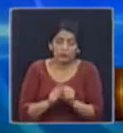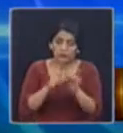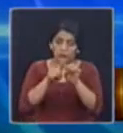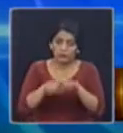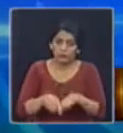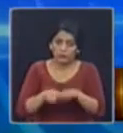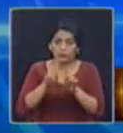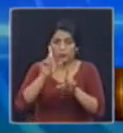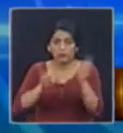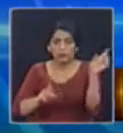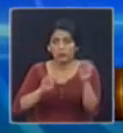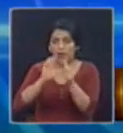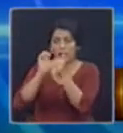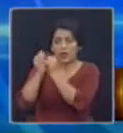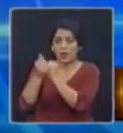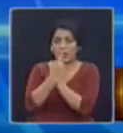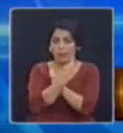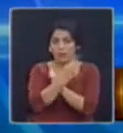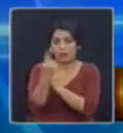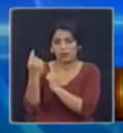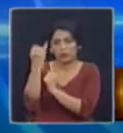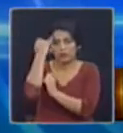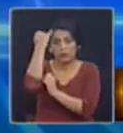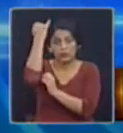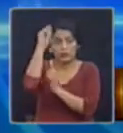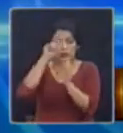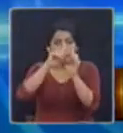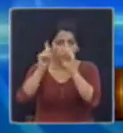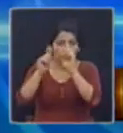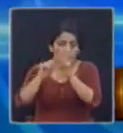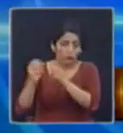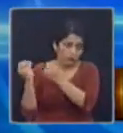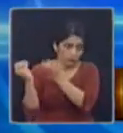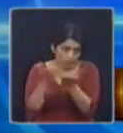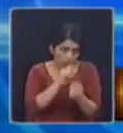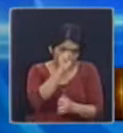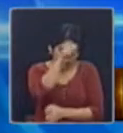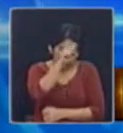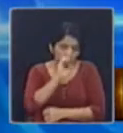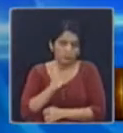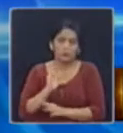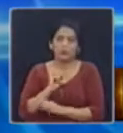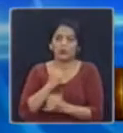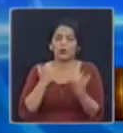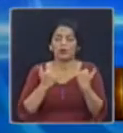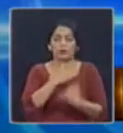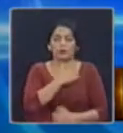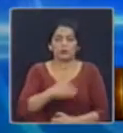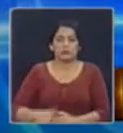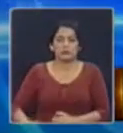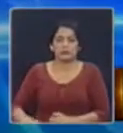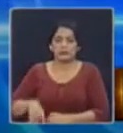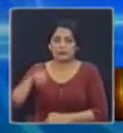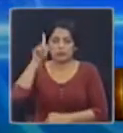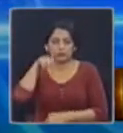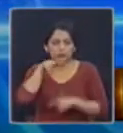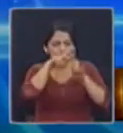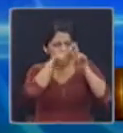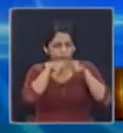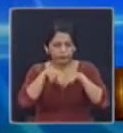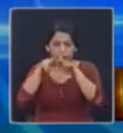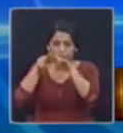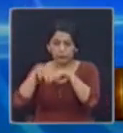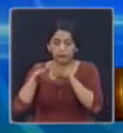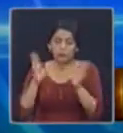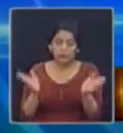han planteado lo que ellos querrían que se consulte en este proceso en el que, pues, opinará el